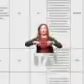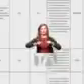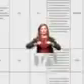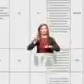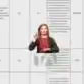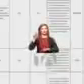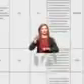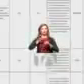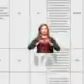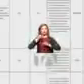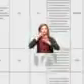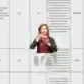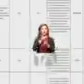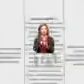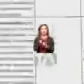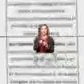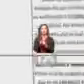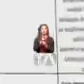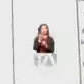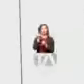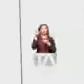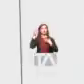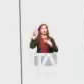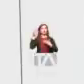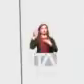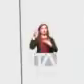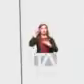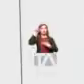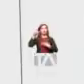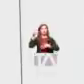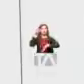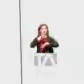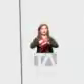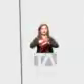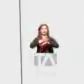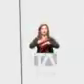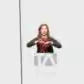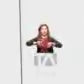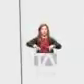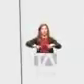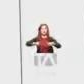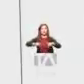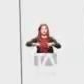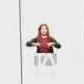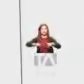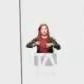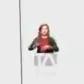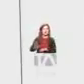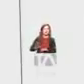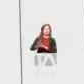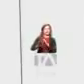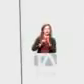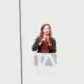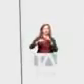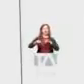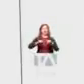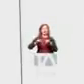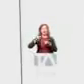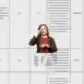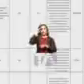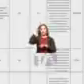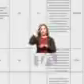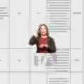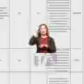la Mesa por la Verdad de Perseguidos Políticos, que se creó en el gobierno de Moreno por una supuesta retaliación contra el jefe de Interpol